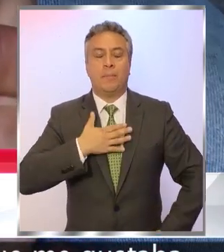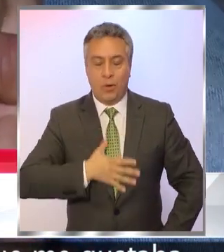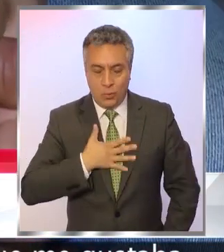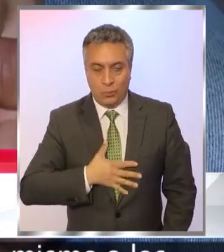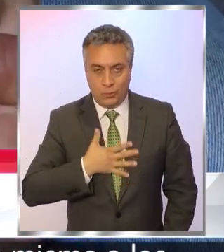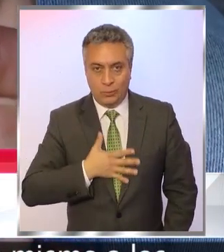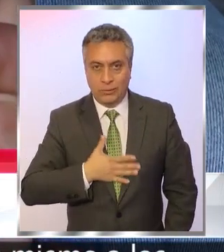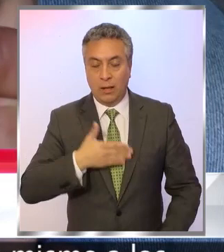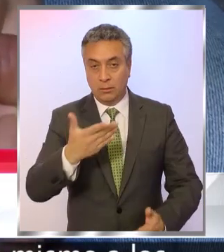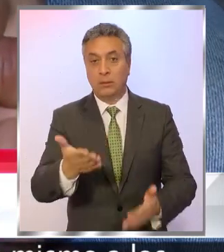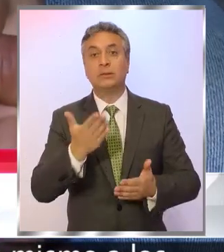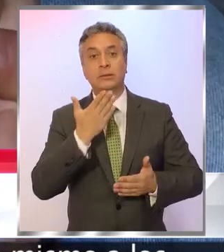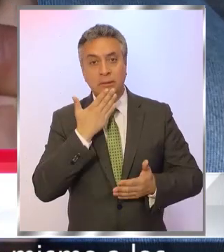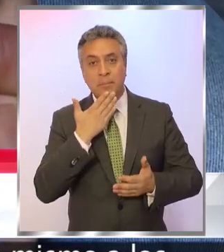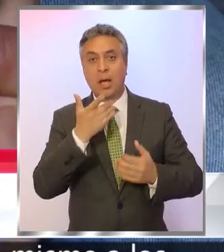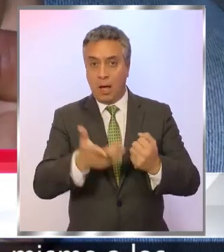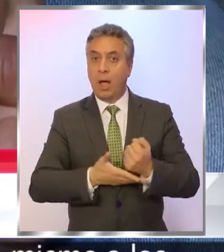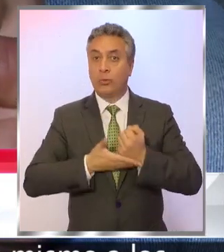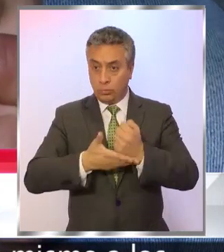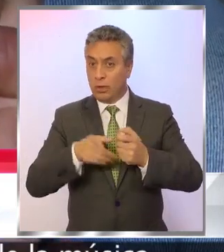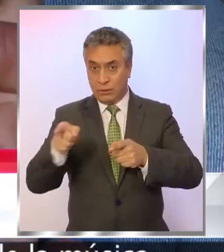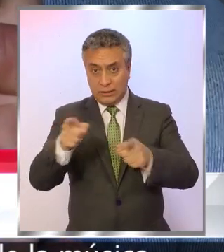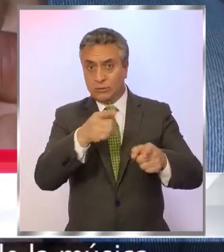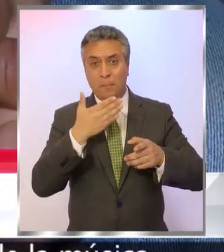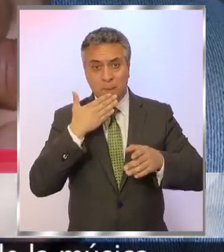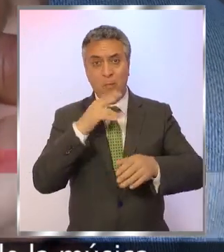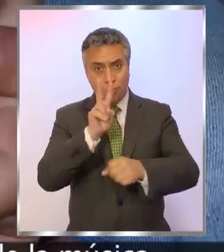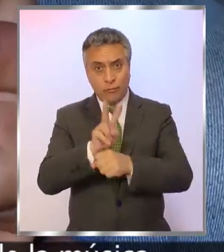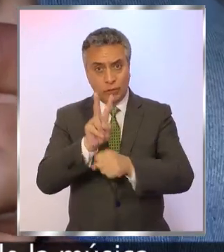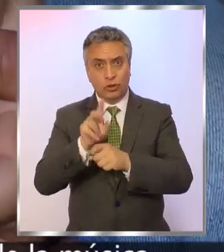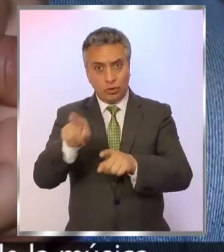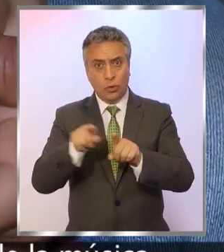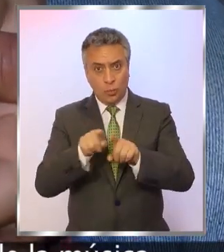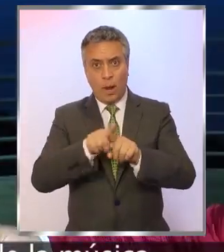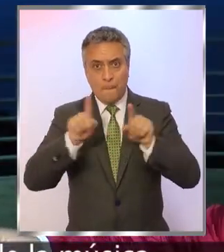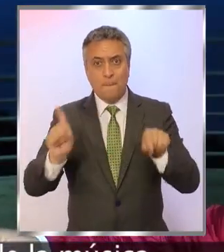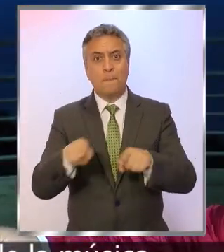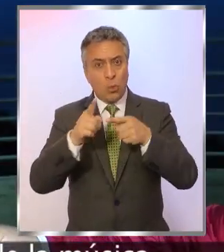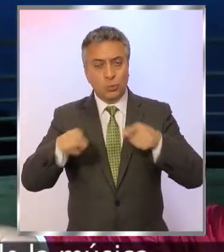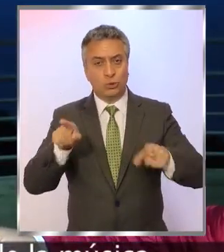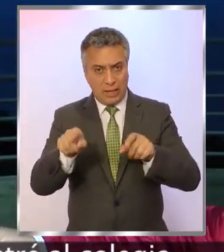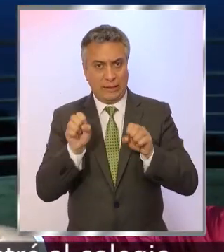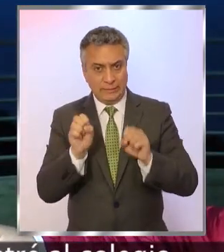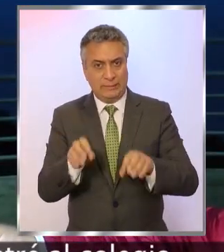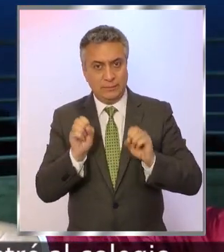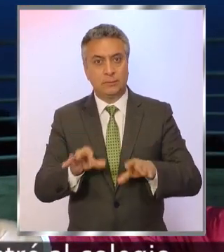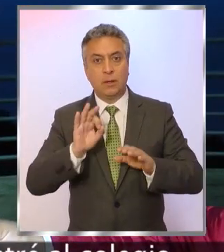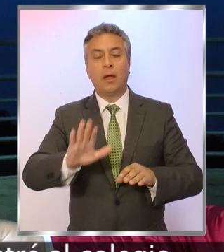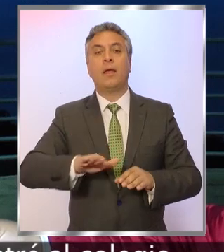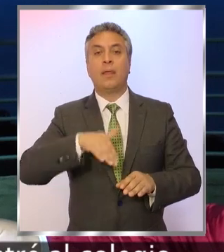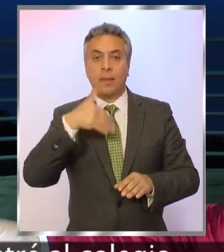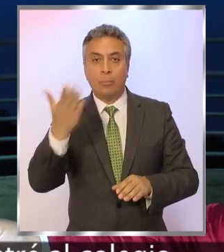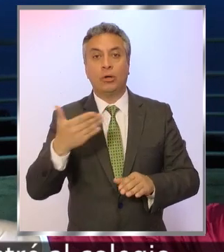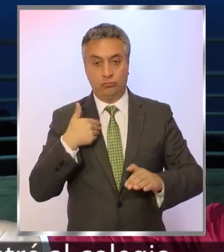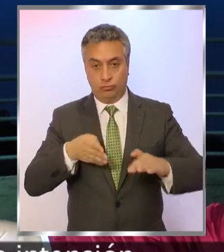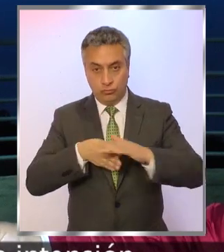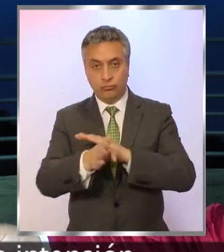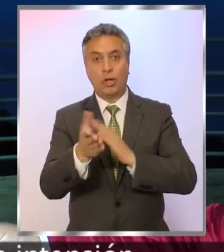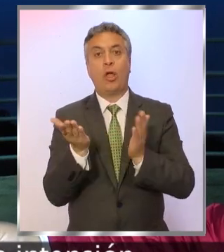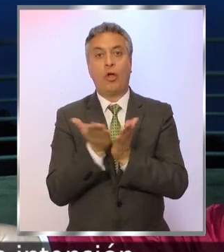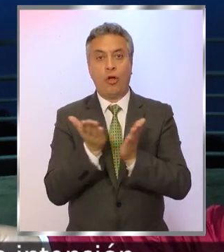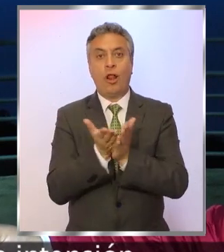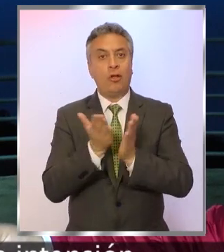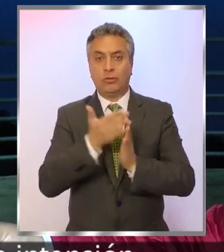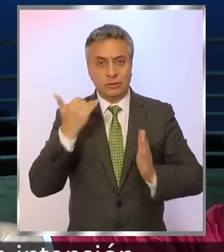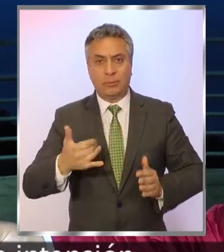como y también ayudaron mucho ellos mismos los profesores a potenciar la línea de la música como como que después ya cuando entré al colegio siempre